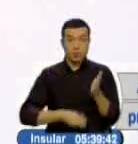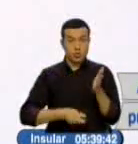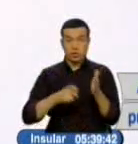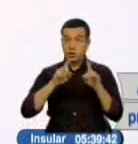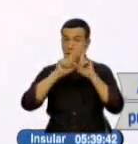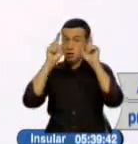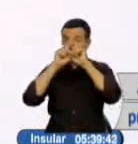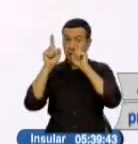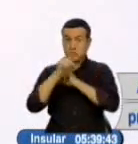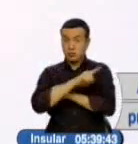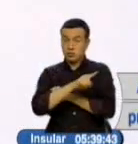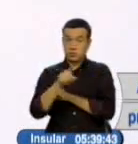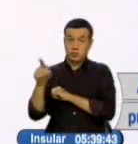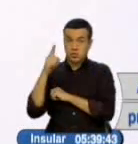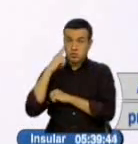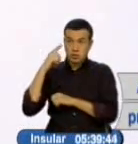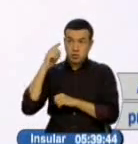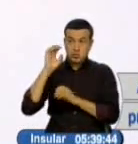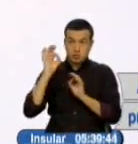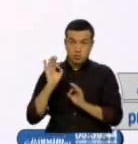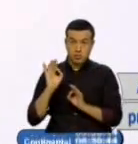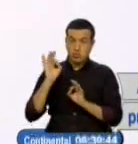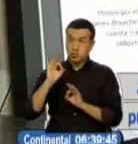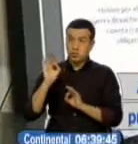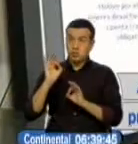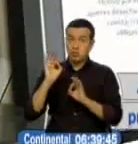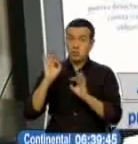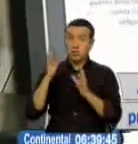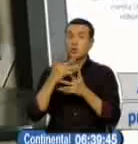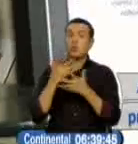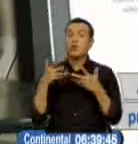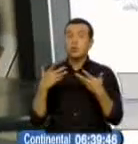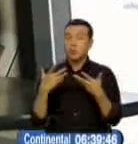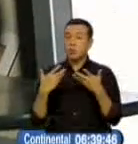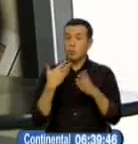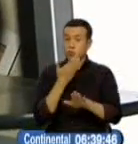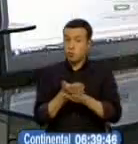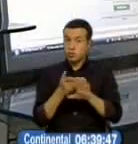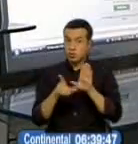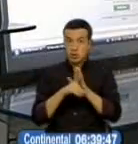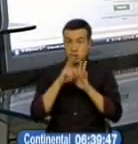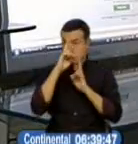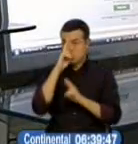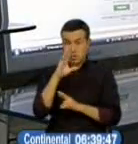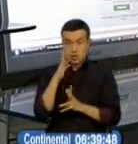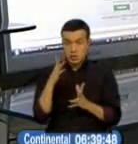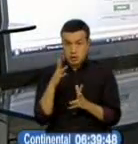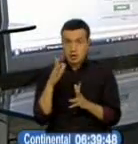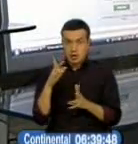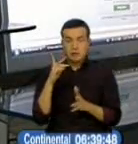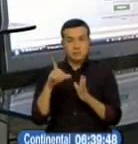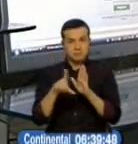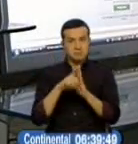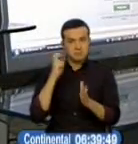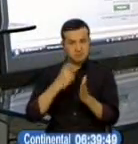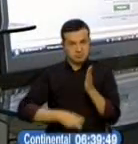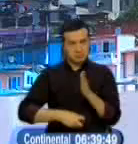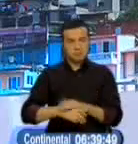las compañías proveedoras no ejecutan las disposiciones contempladas en esta propuesta de ley. Javier Ceballos, Ecuador